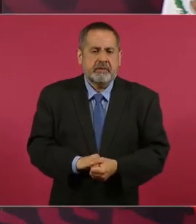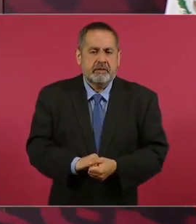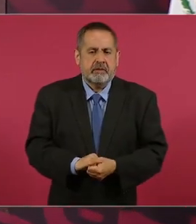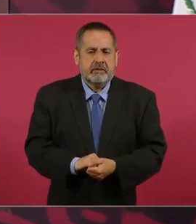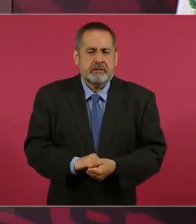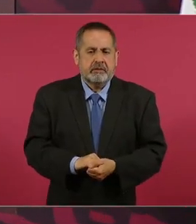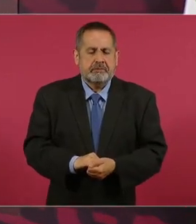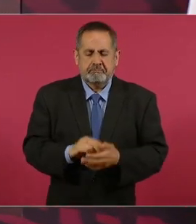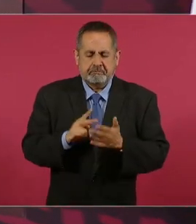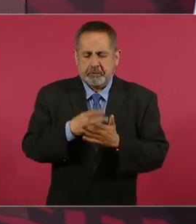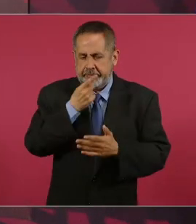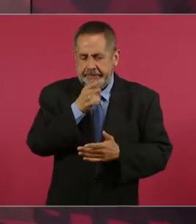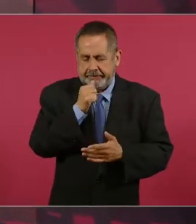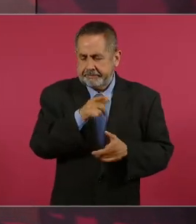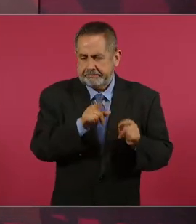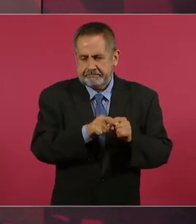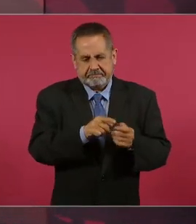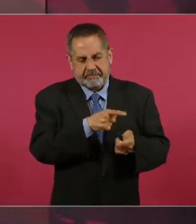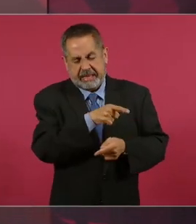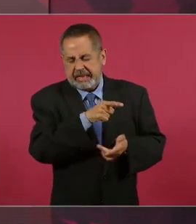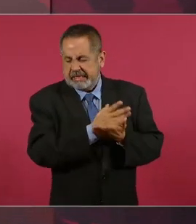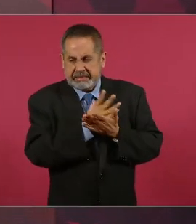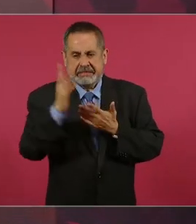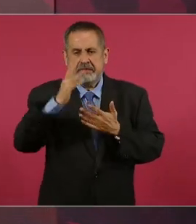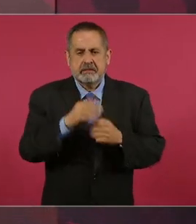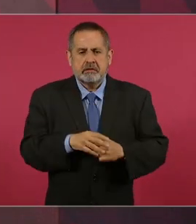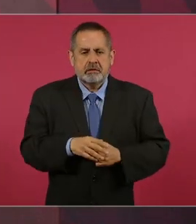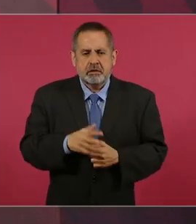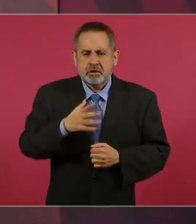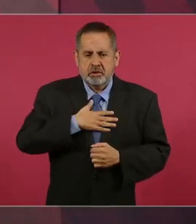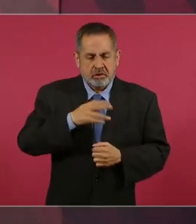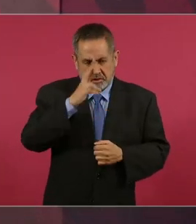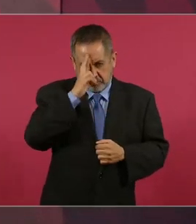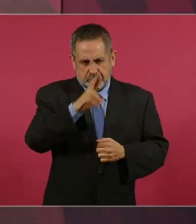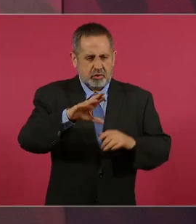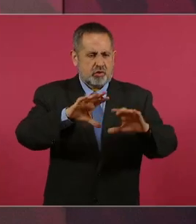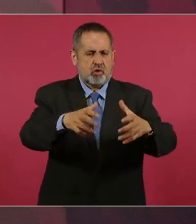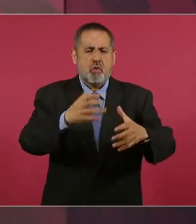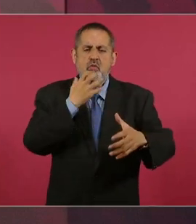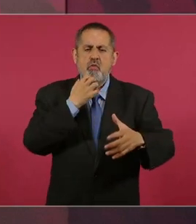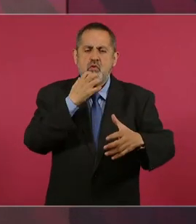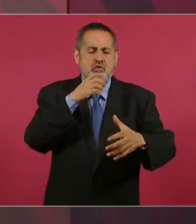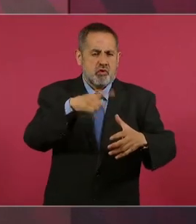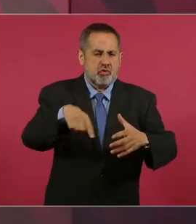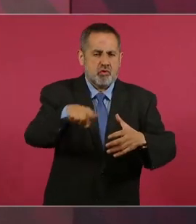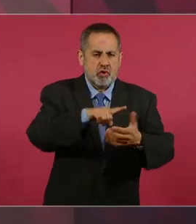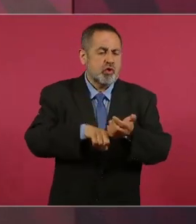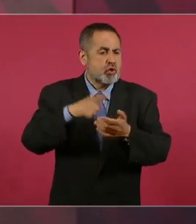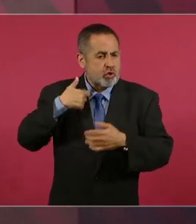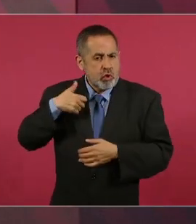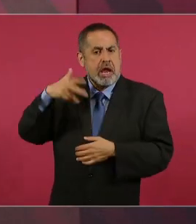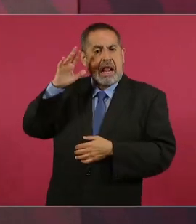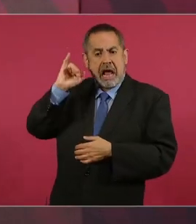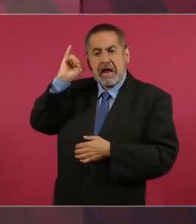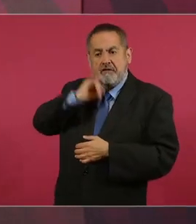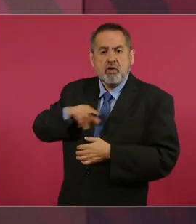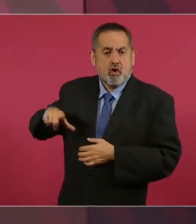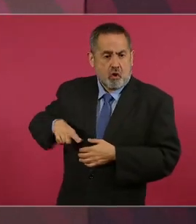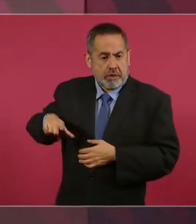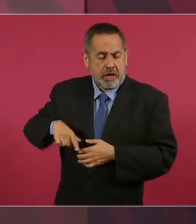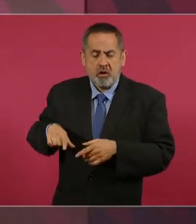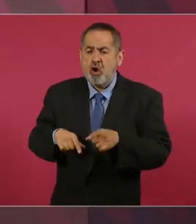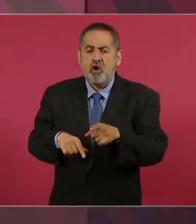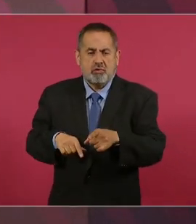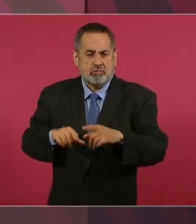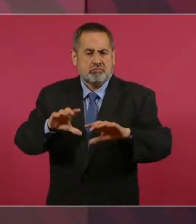No lo voy a repetir. Y yo respeto mucho a la comunidad judía. Cuando yo fui jefe de gobierno,